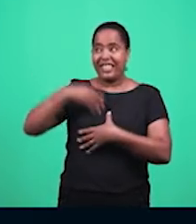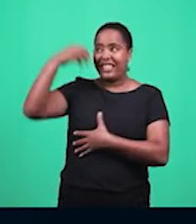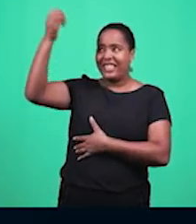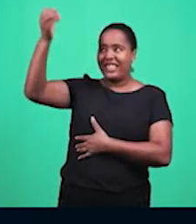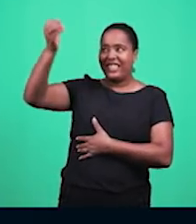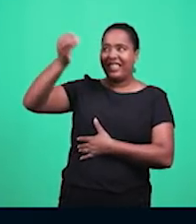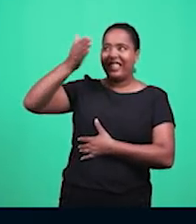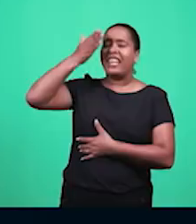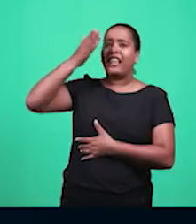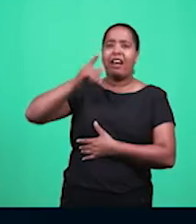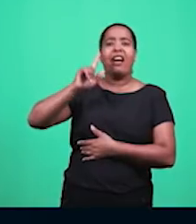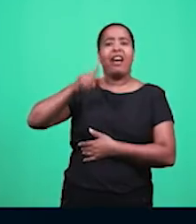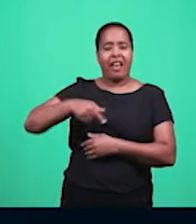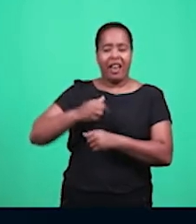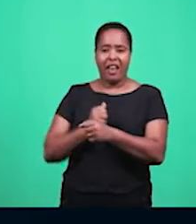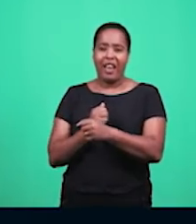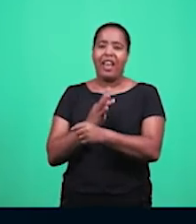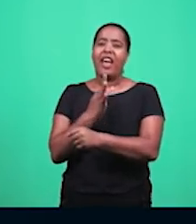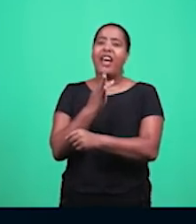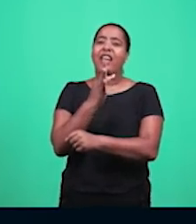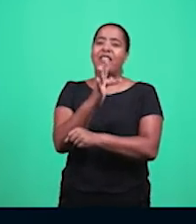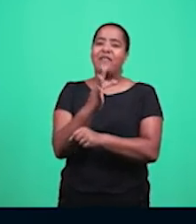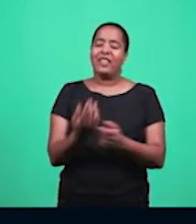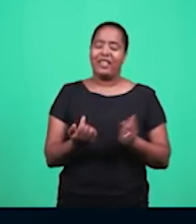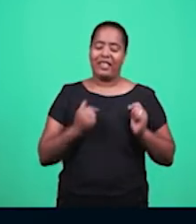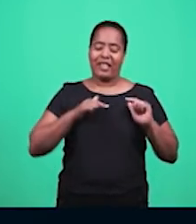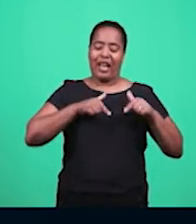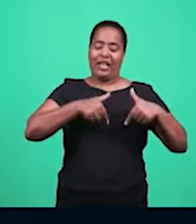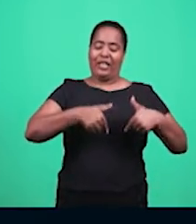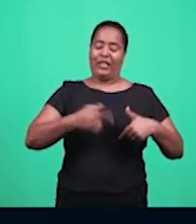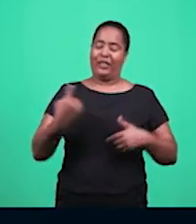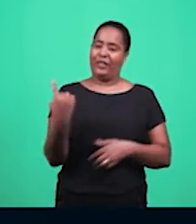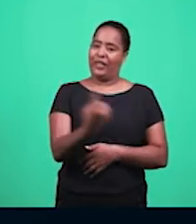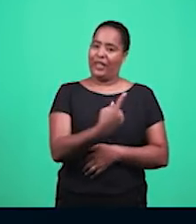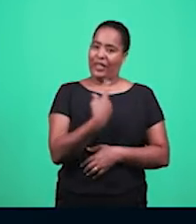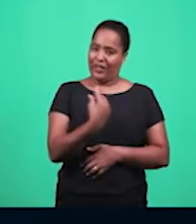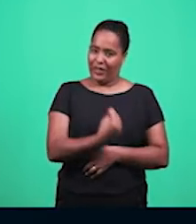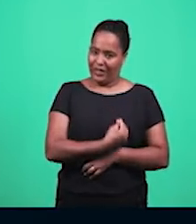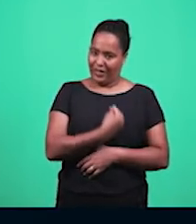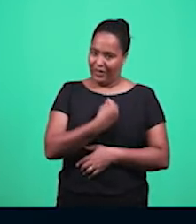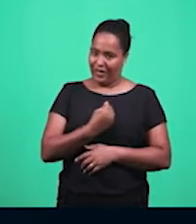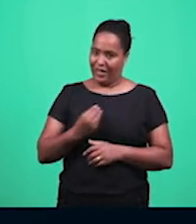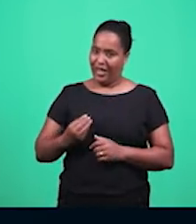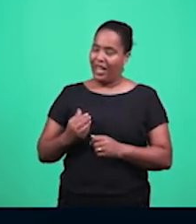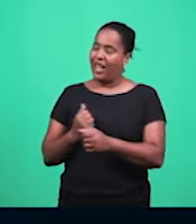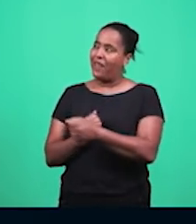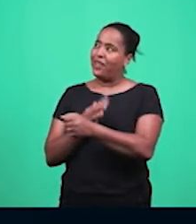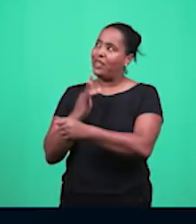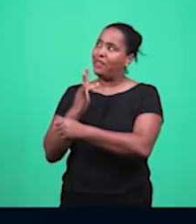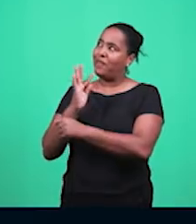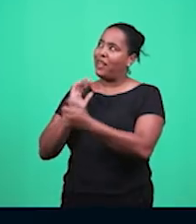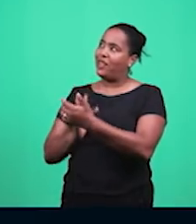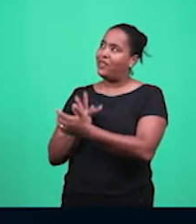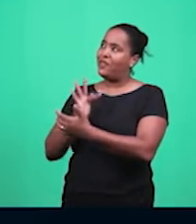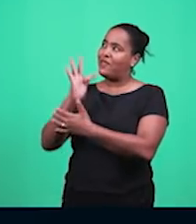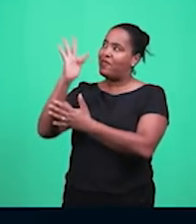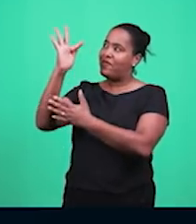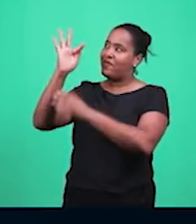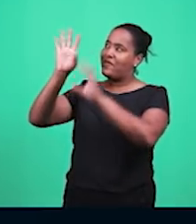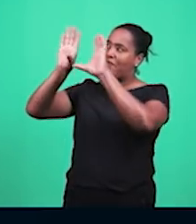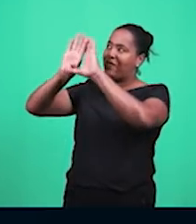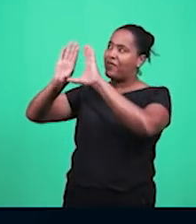gracia entonces es cristo la esperanza de gloria que está en nosotros no es una esperanza